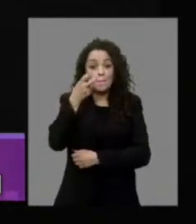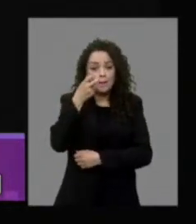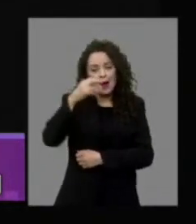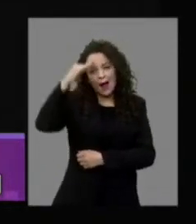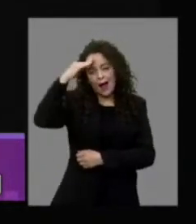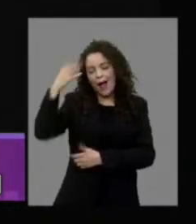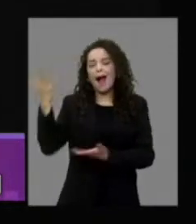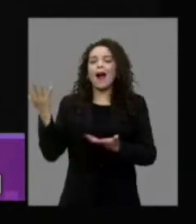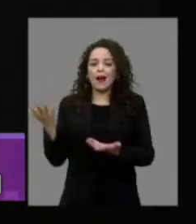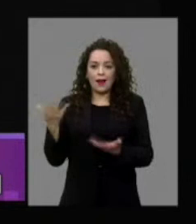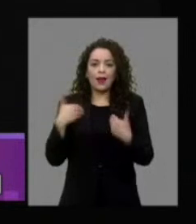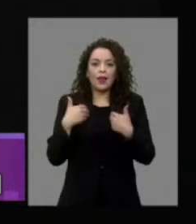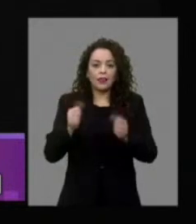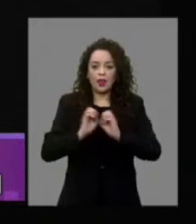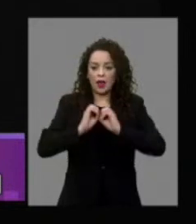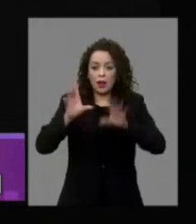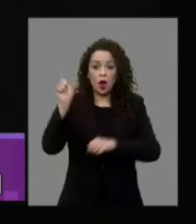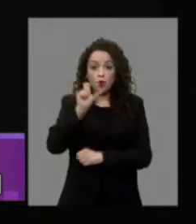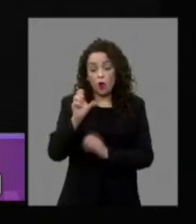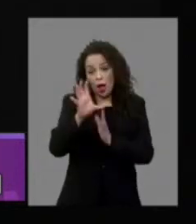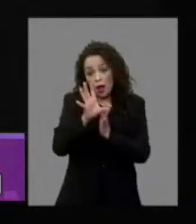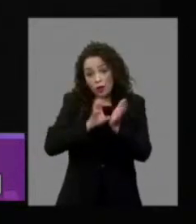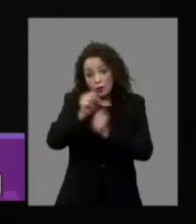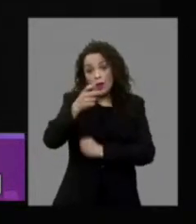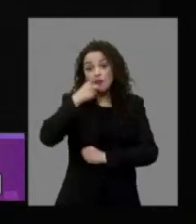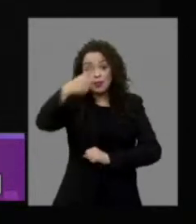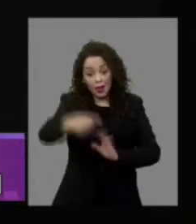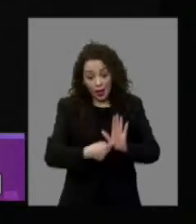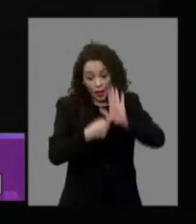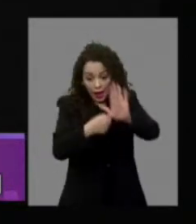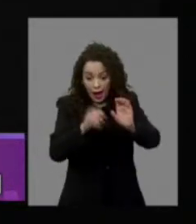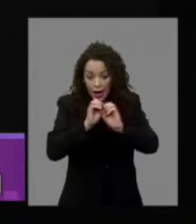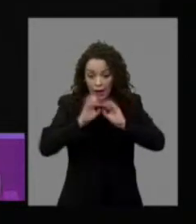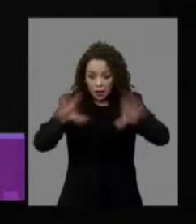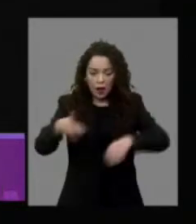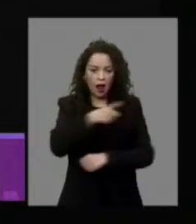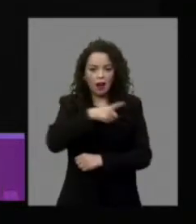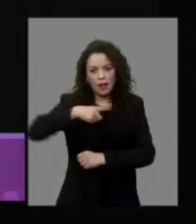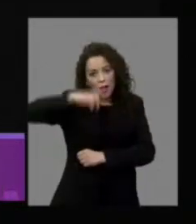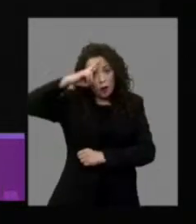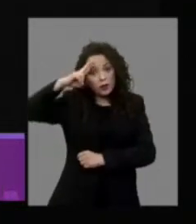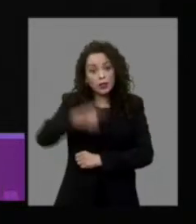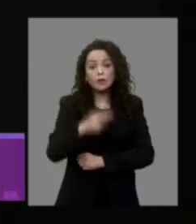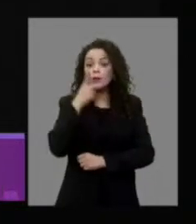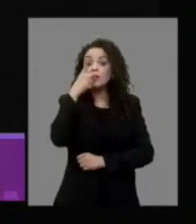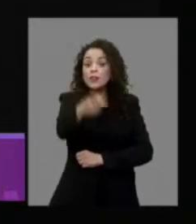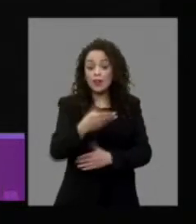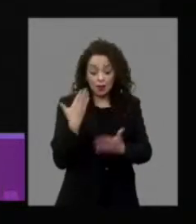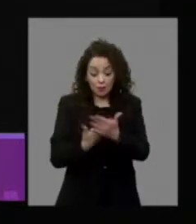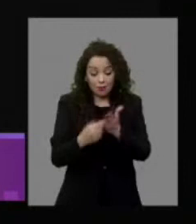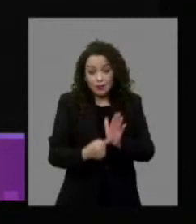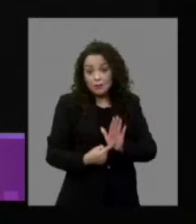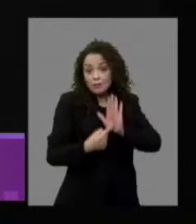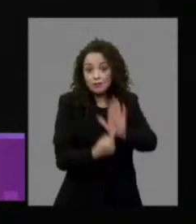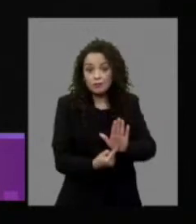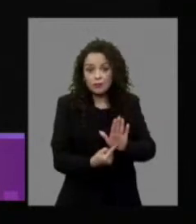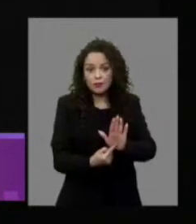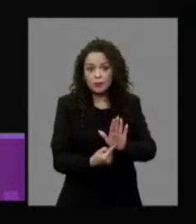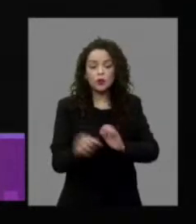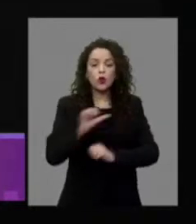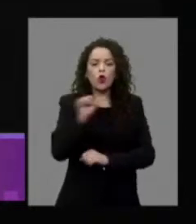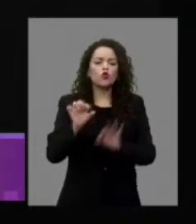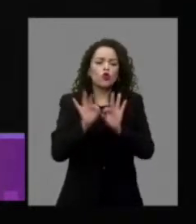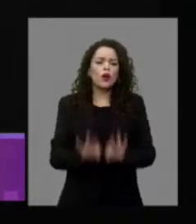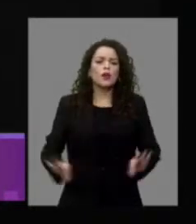marca una restricción expresa, debería atenderse al texto constitucional. Y otro reto importante,